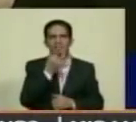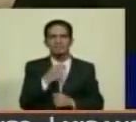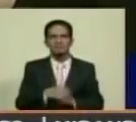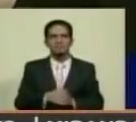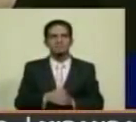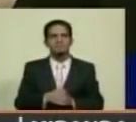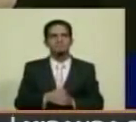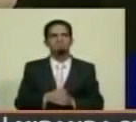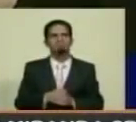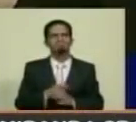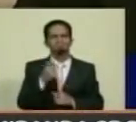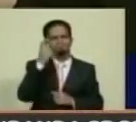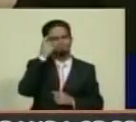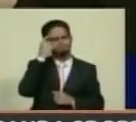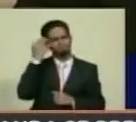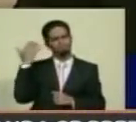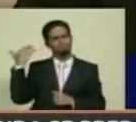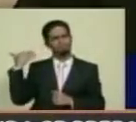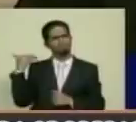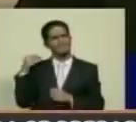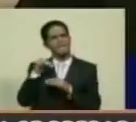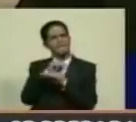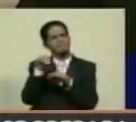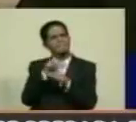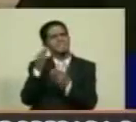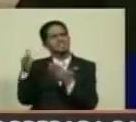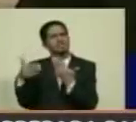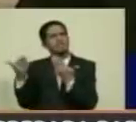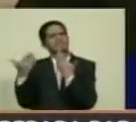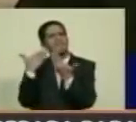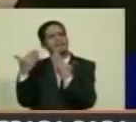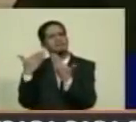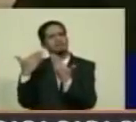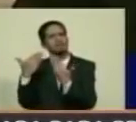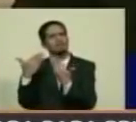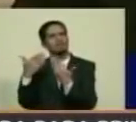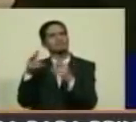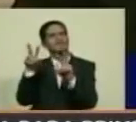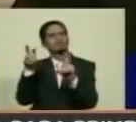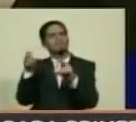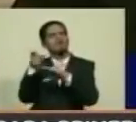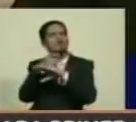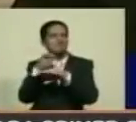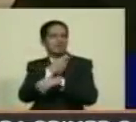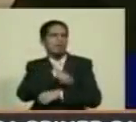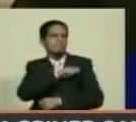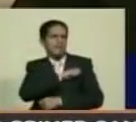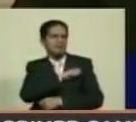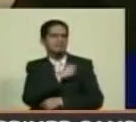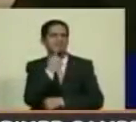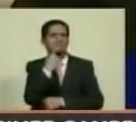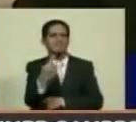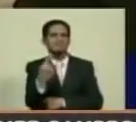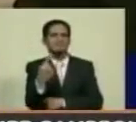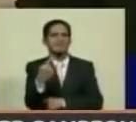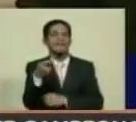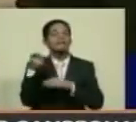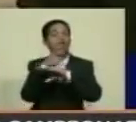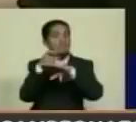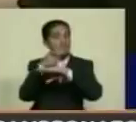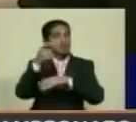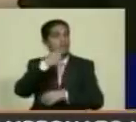unos días atrás, el ministro de Relaciones Exteriores del nuevo gobierno español, Josep Borrell, planteó que el gobierno